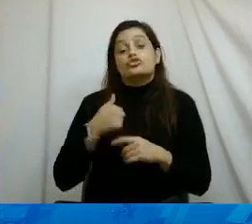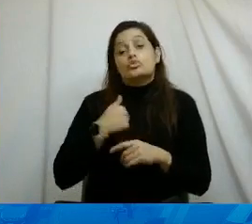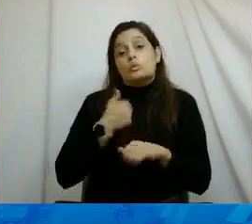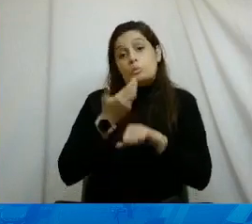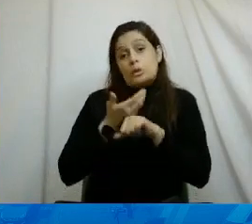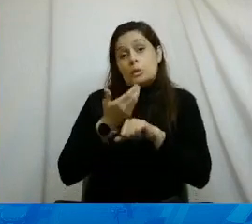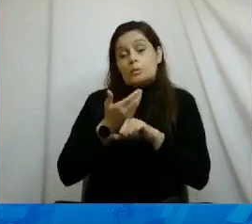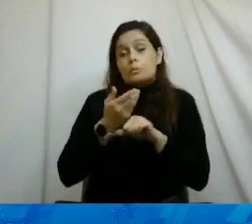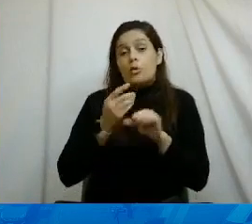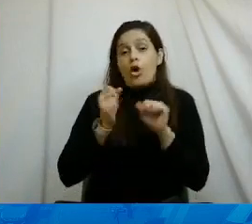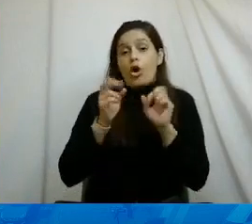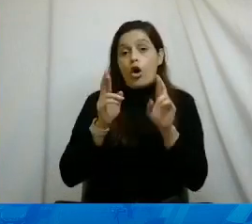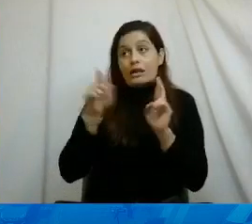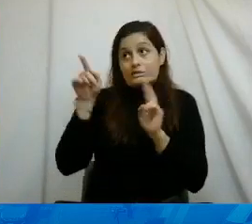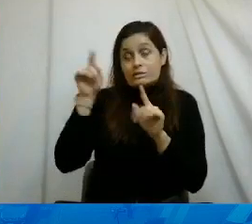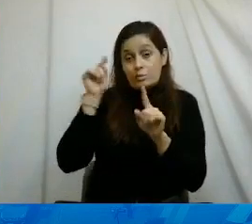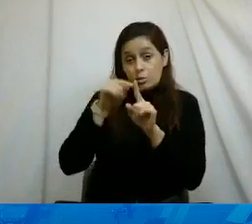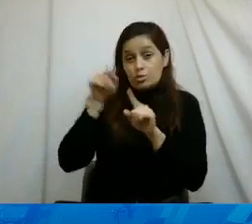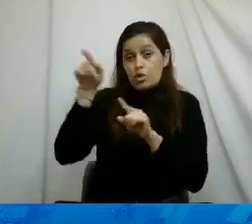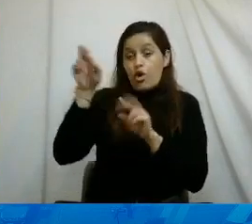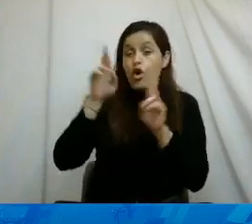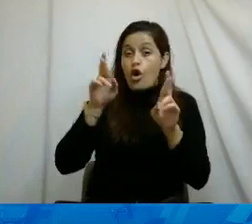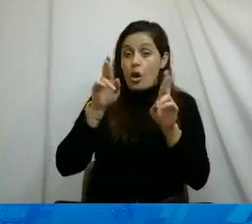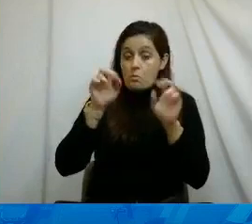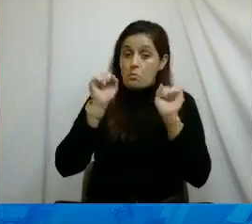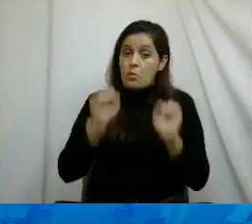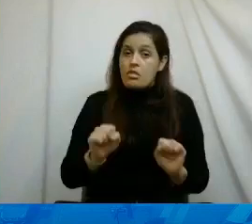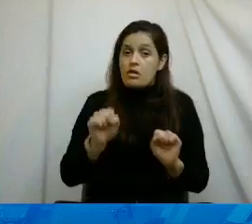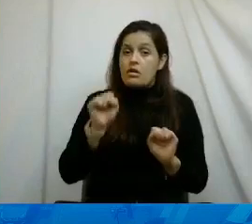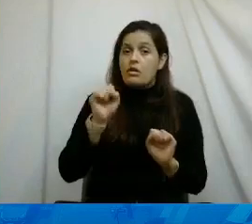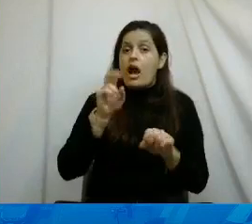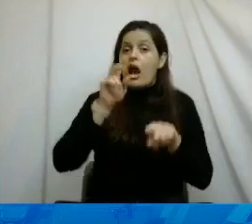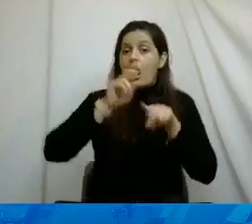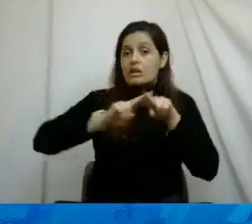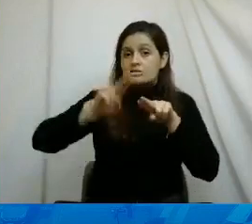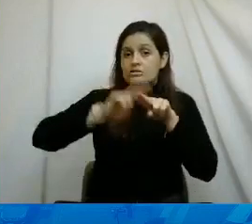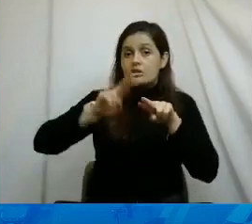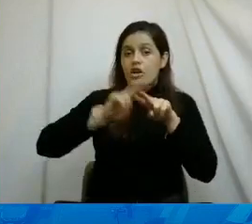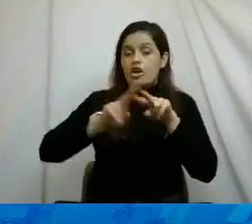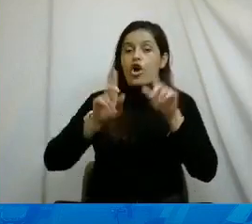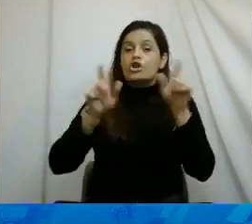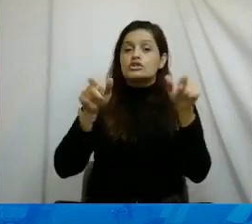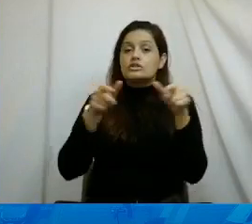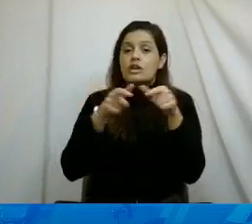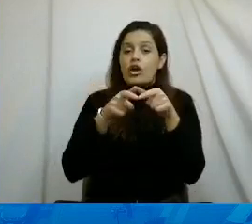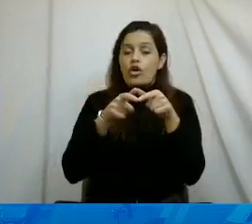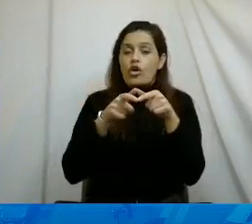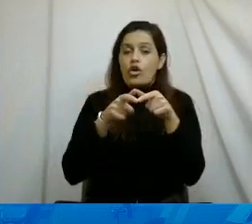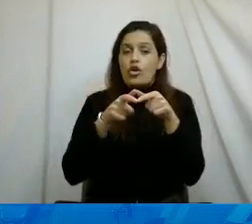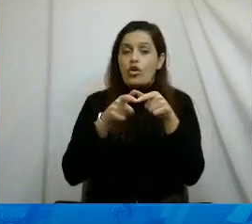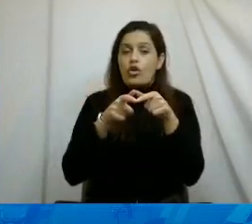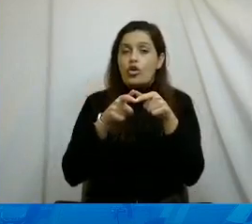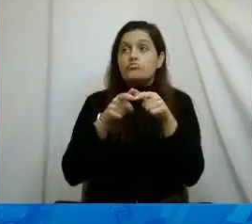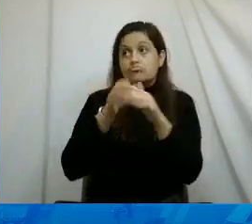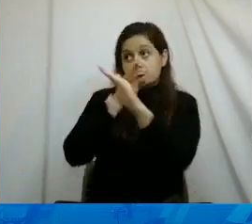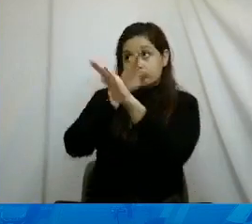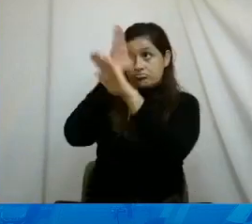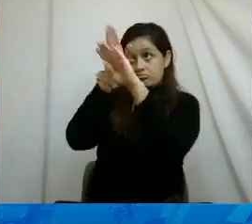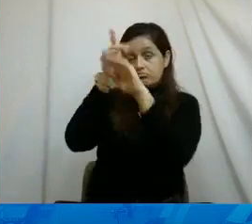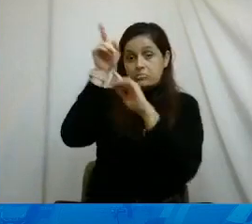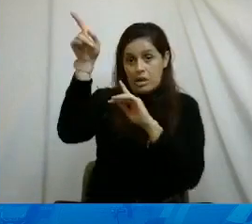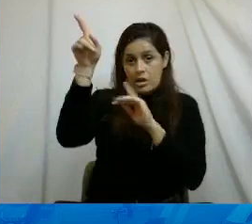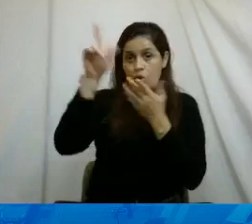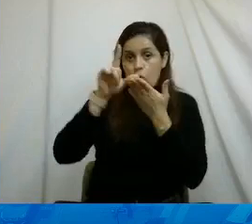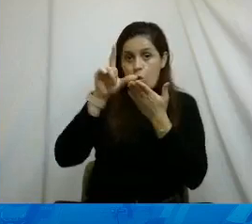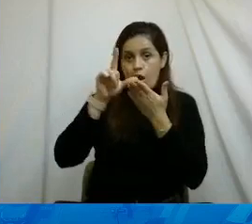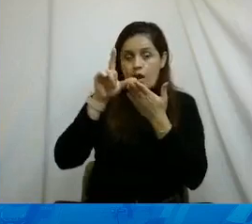en ese caso en particular derechamente que se baraje la posibilidad de hacer un consejo en terreno en el